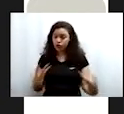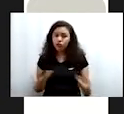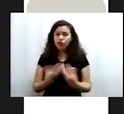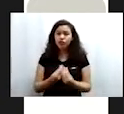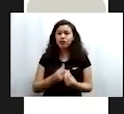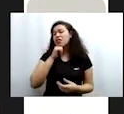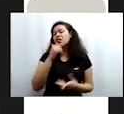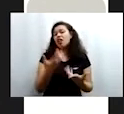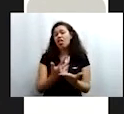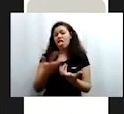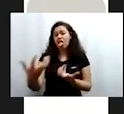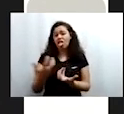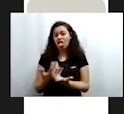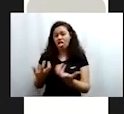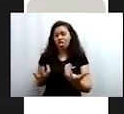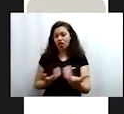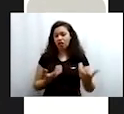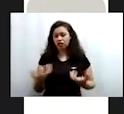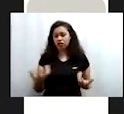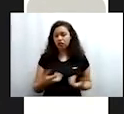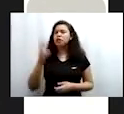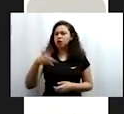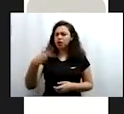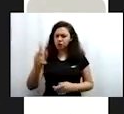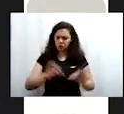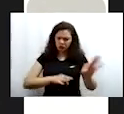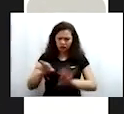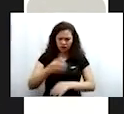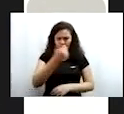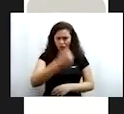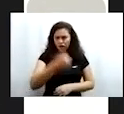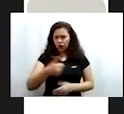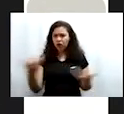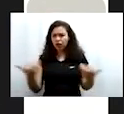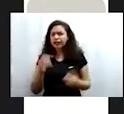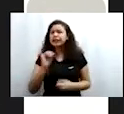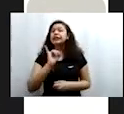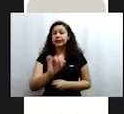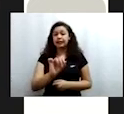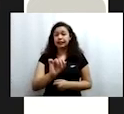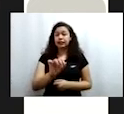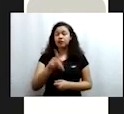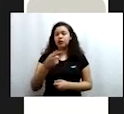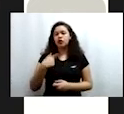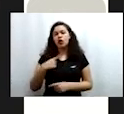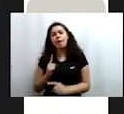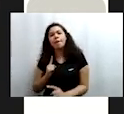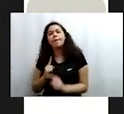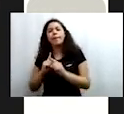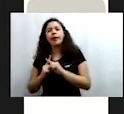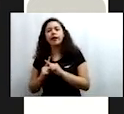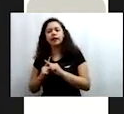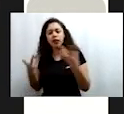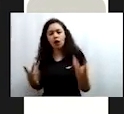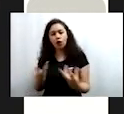separar. Sí es cierto que cada uno hace su trabajo, pero sumo al trabajo del otro. Estamos,